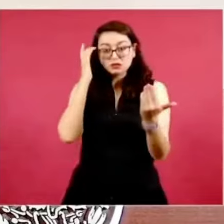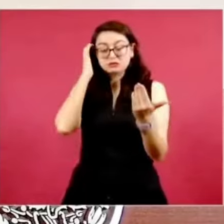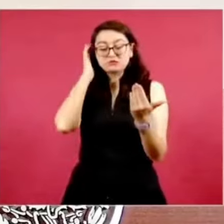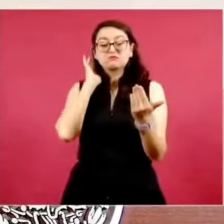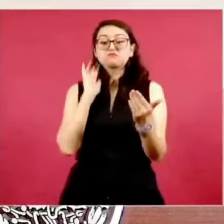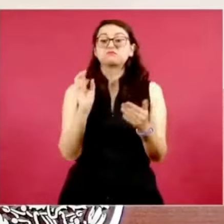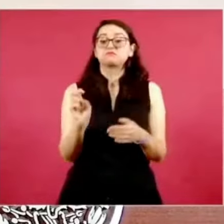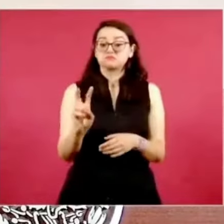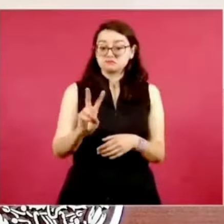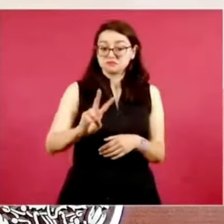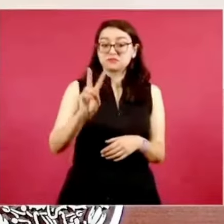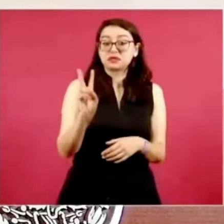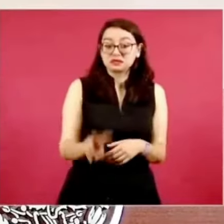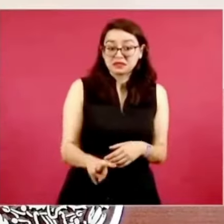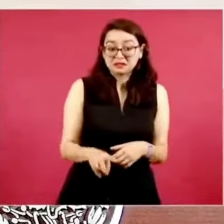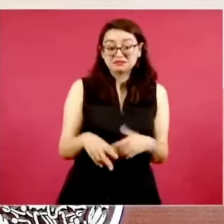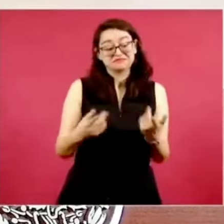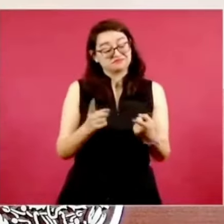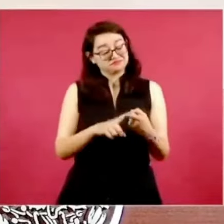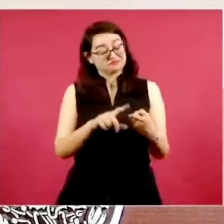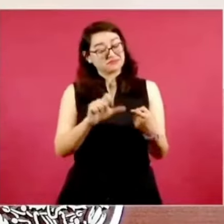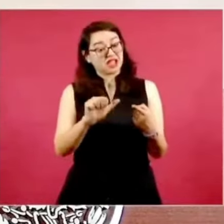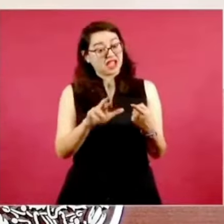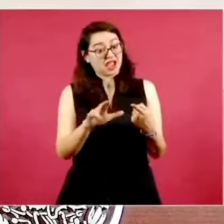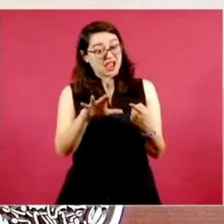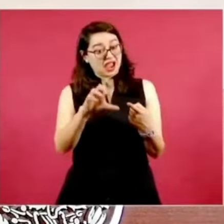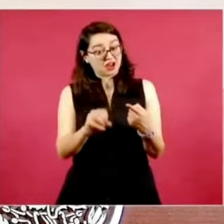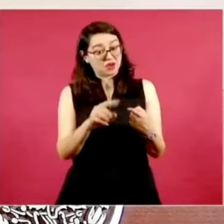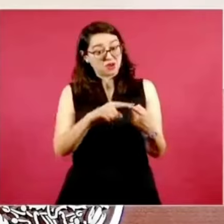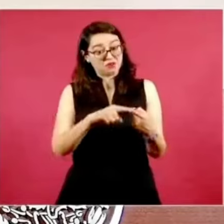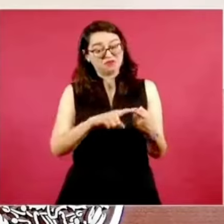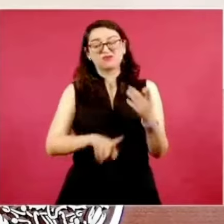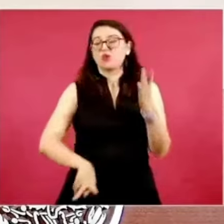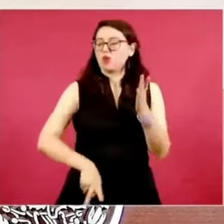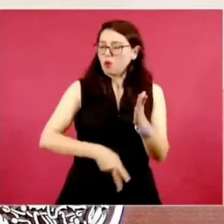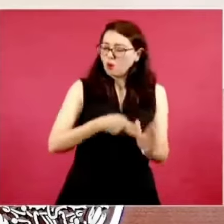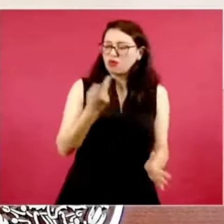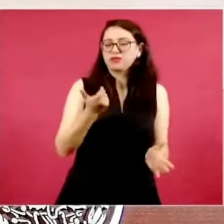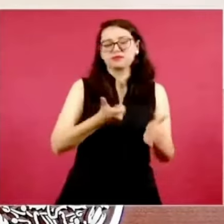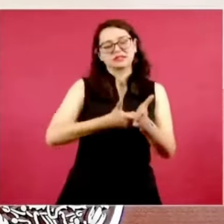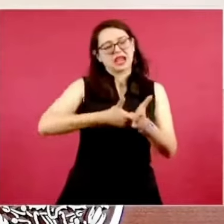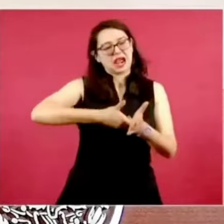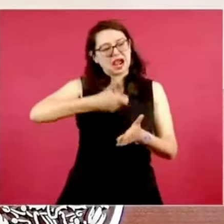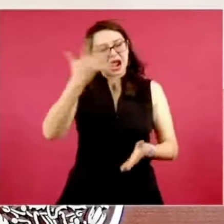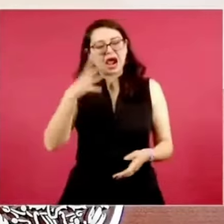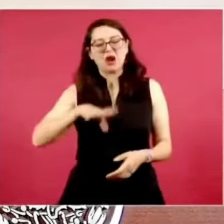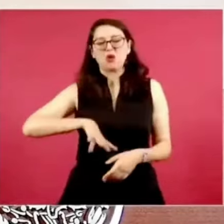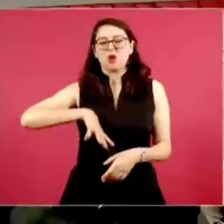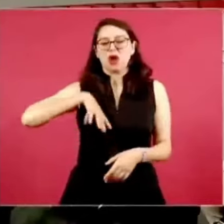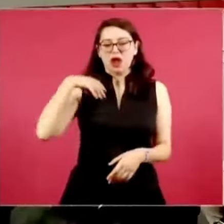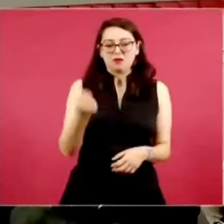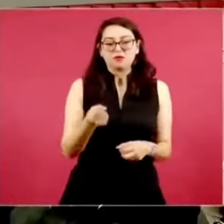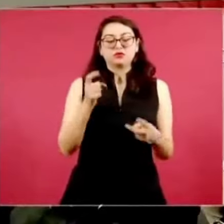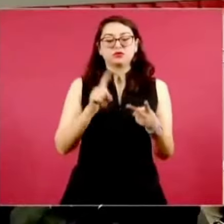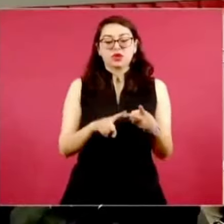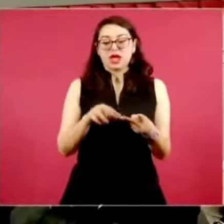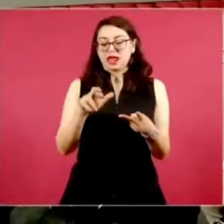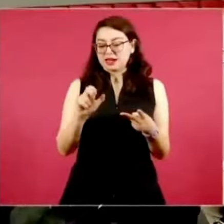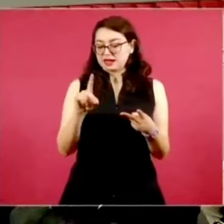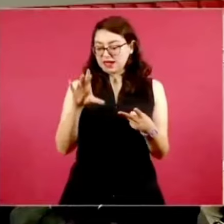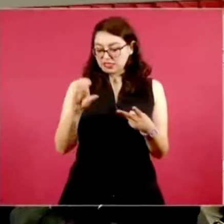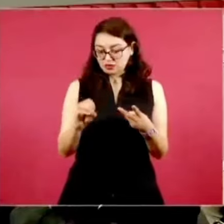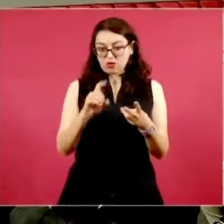extrañar que en esta ocasión una vez más arco encabece la lista junto con como en otras ocasiones acompañada de redco y